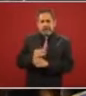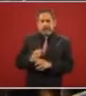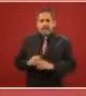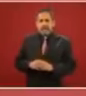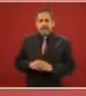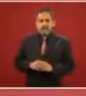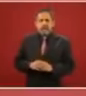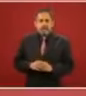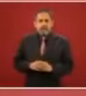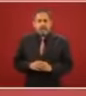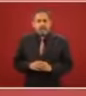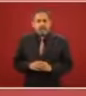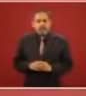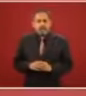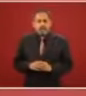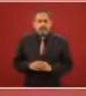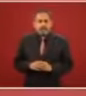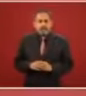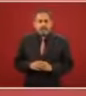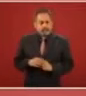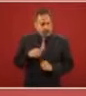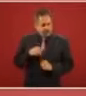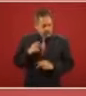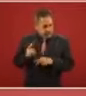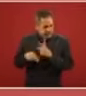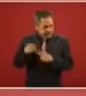¿Sí? Regresé